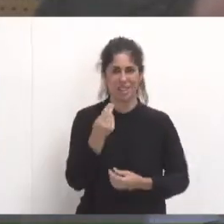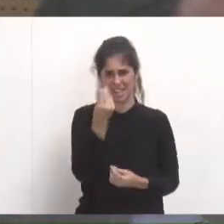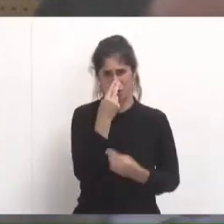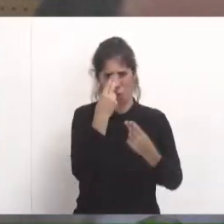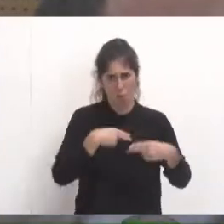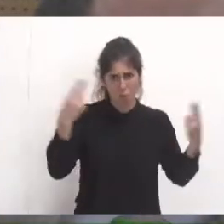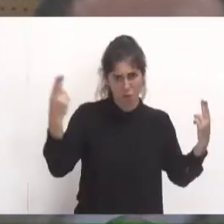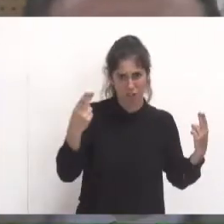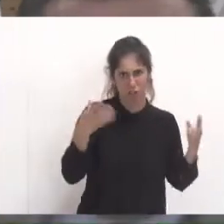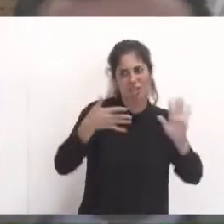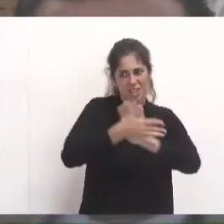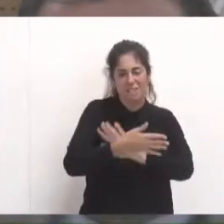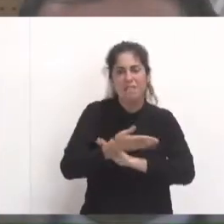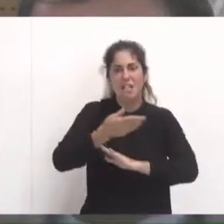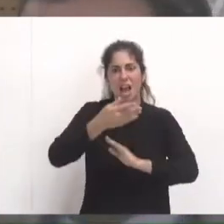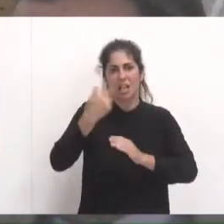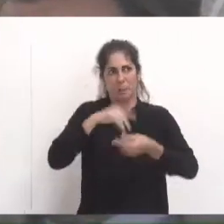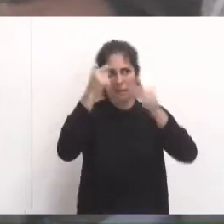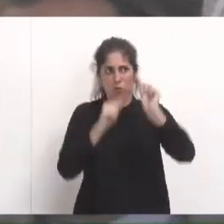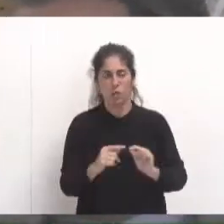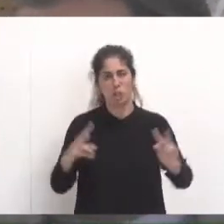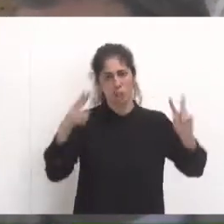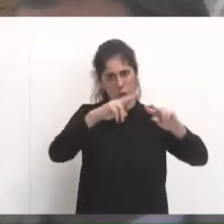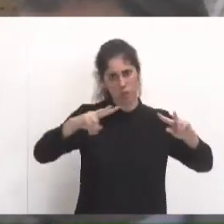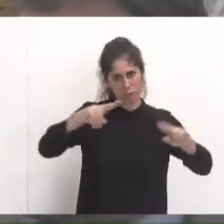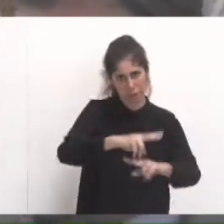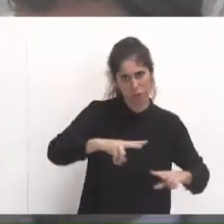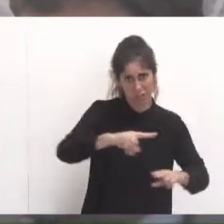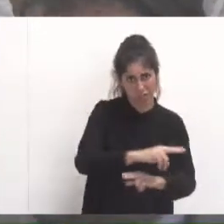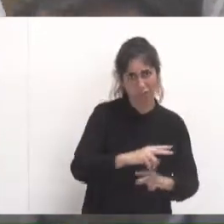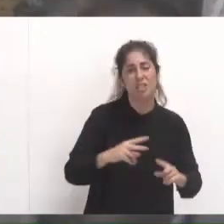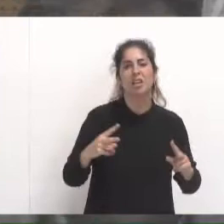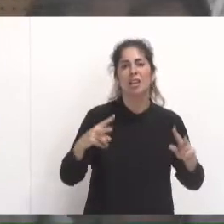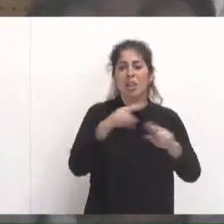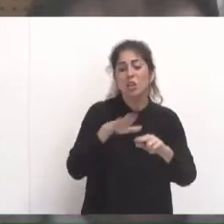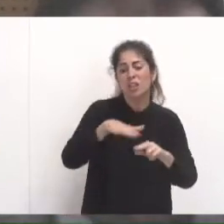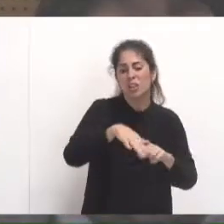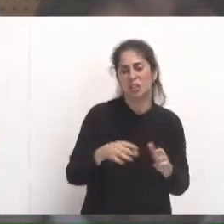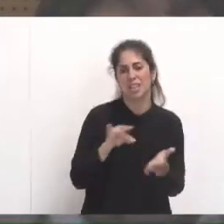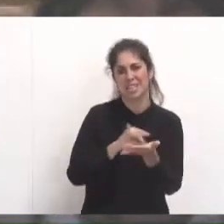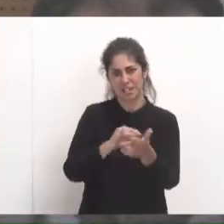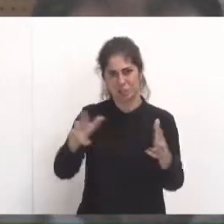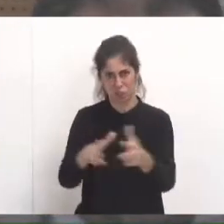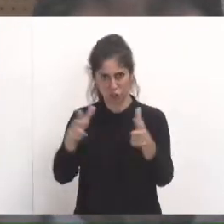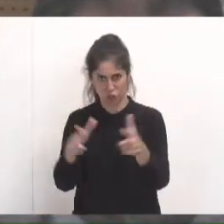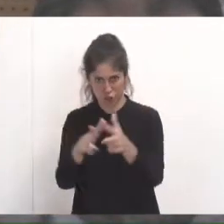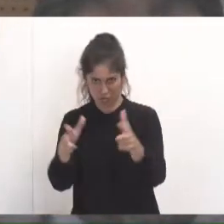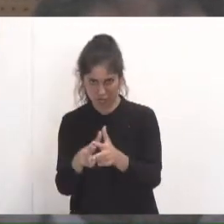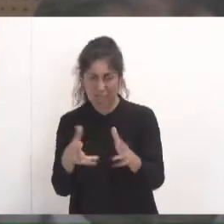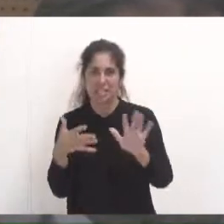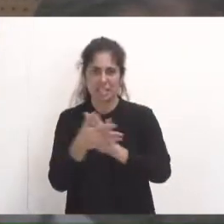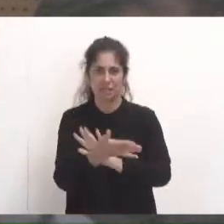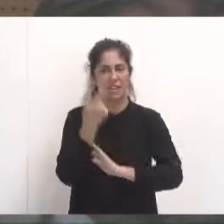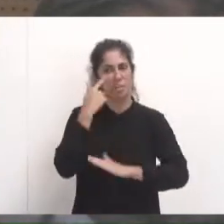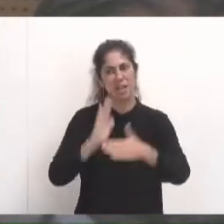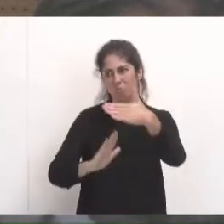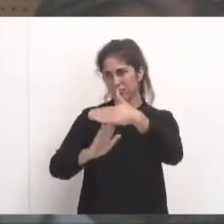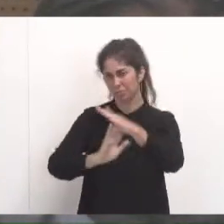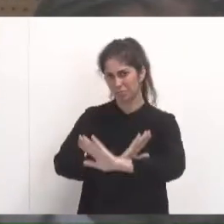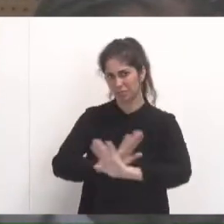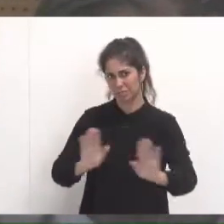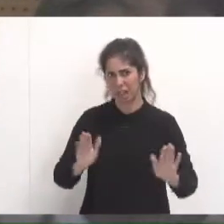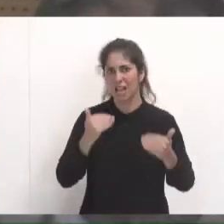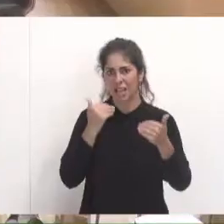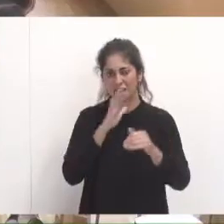partidas, señor como consejero, ya es costumbre, ya, destinadas a los servicios sociales. Es decir, que vemos a la vista la nefasta gestión. Gracias